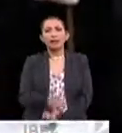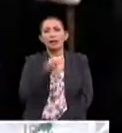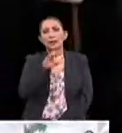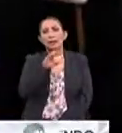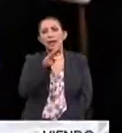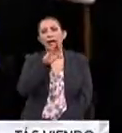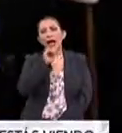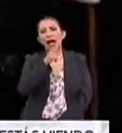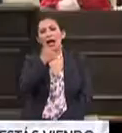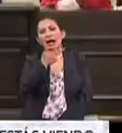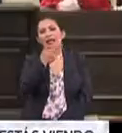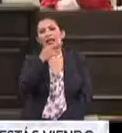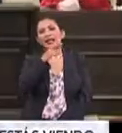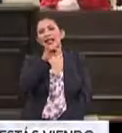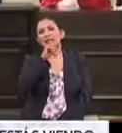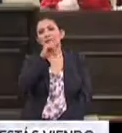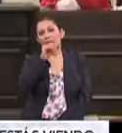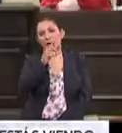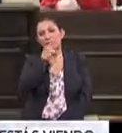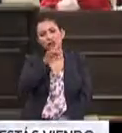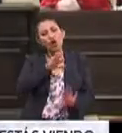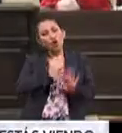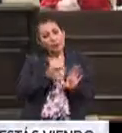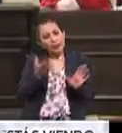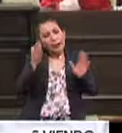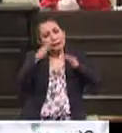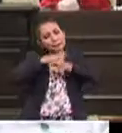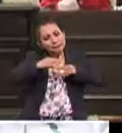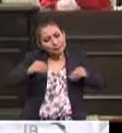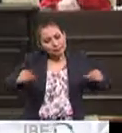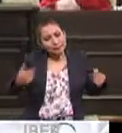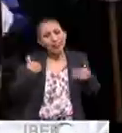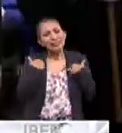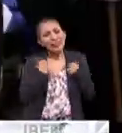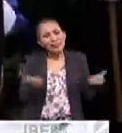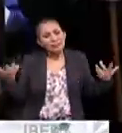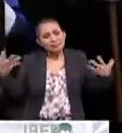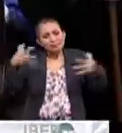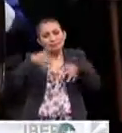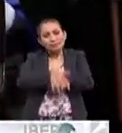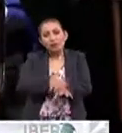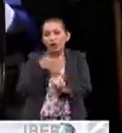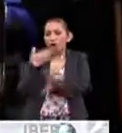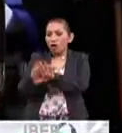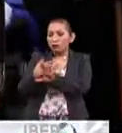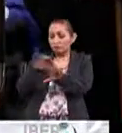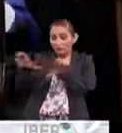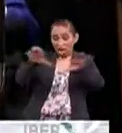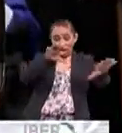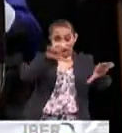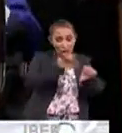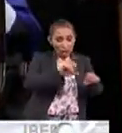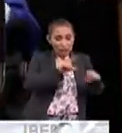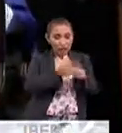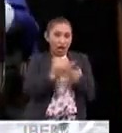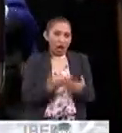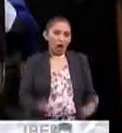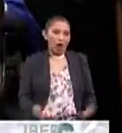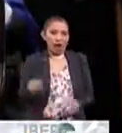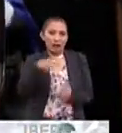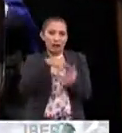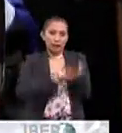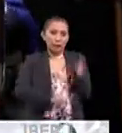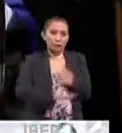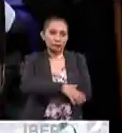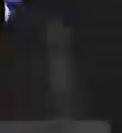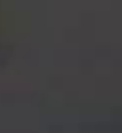Rebecca Greenspan hizo un llamado a reivindicar la concordia, el entendimiento y la integración contra la polarización social que se vive en nuestra